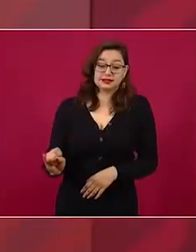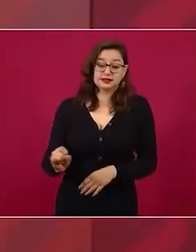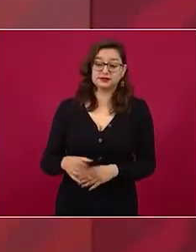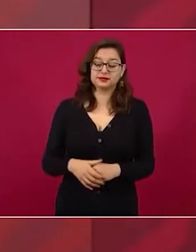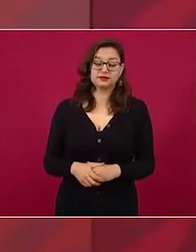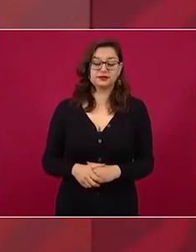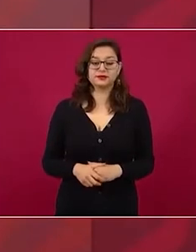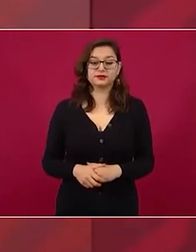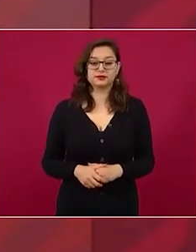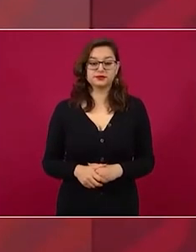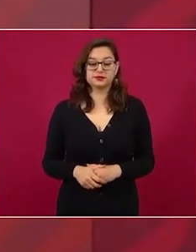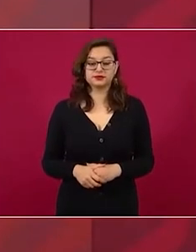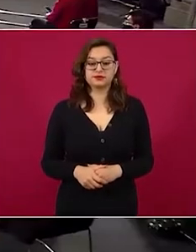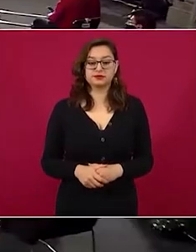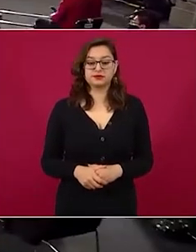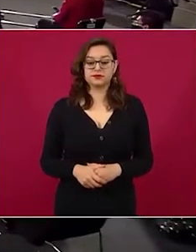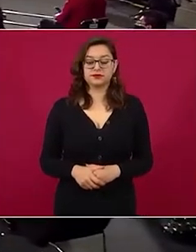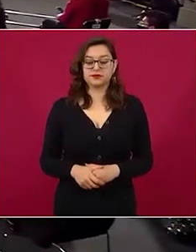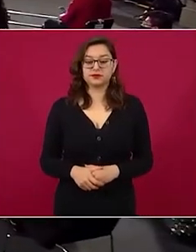Imagínense,